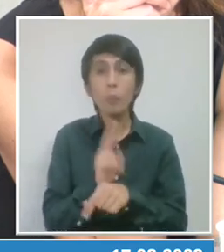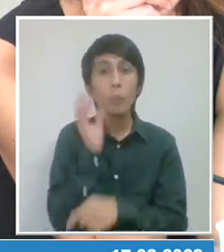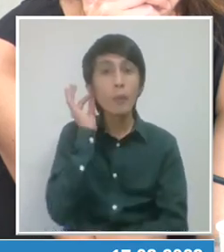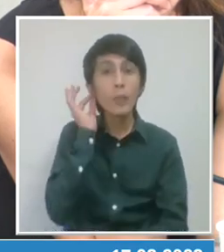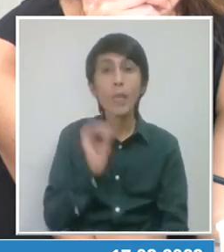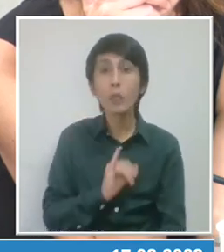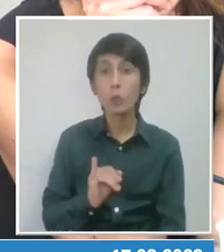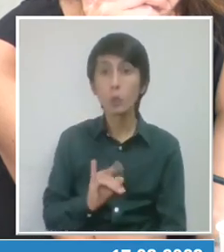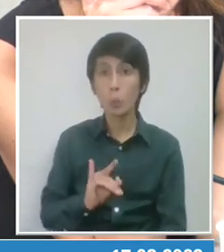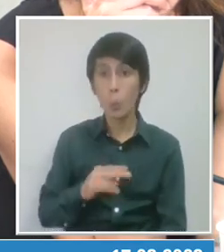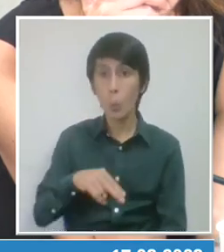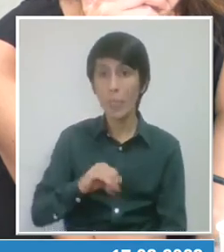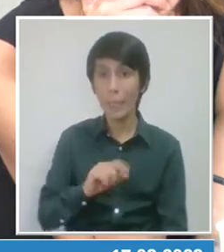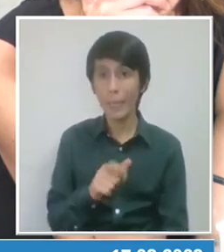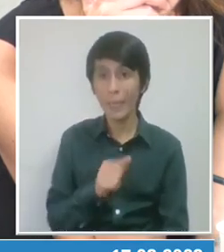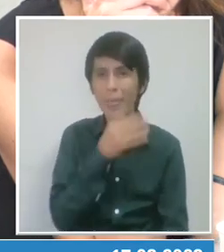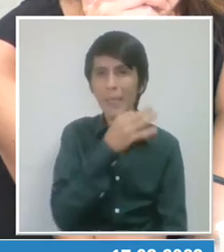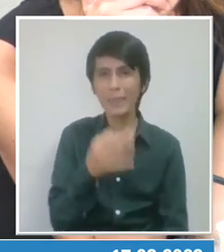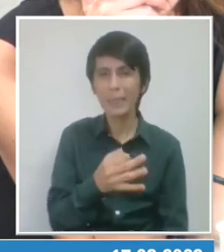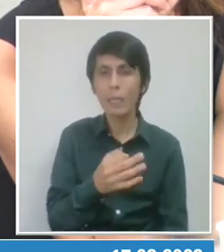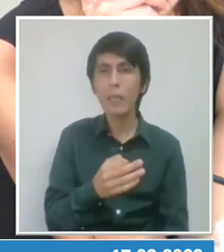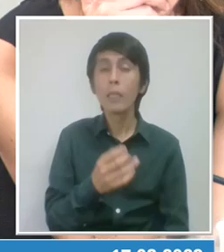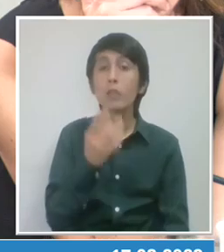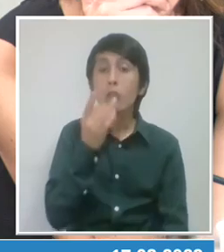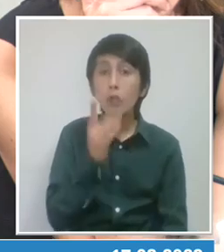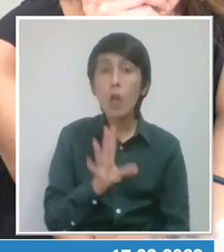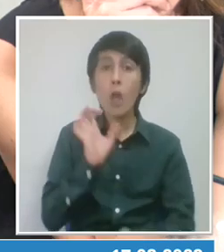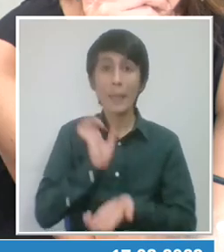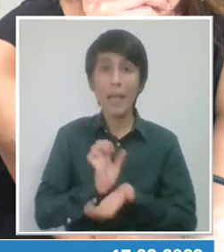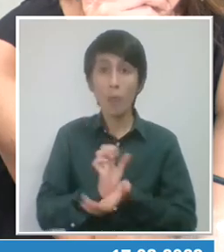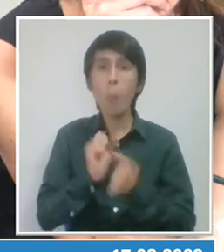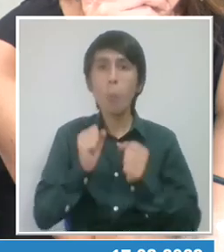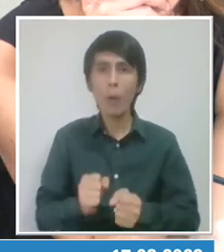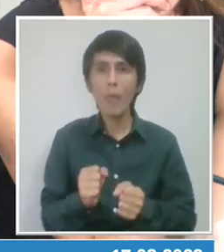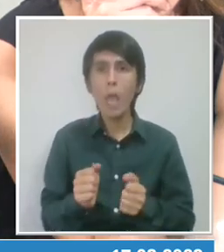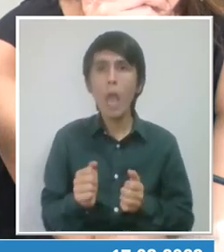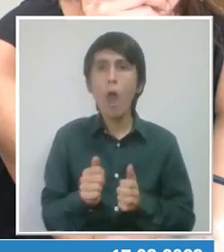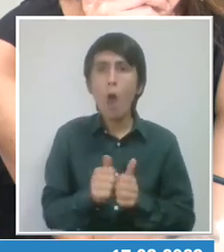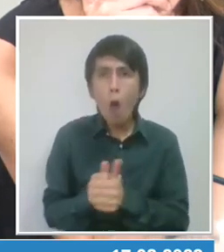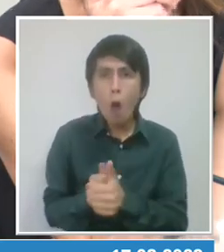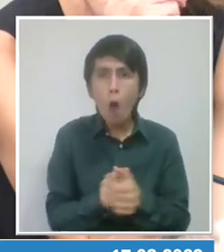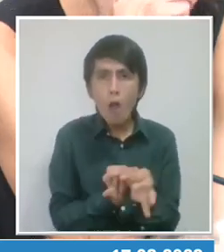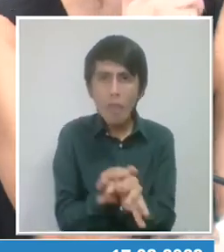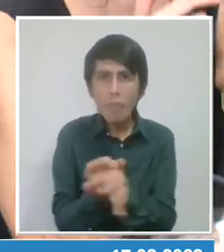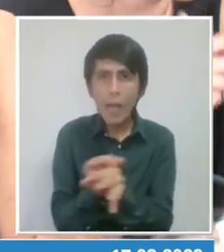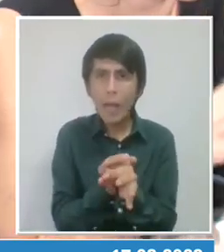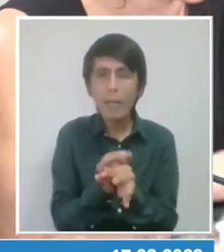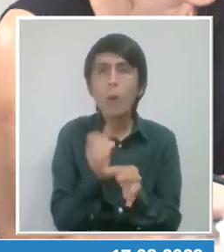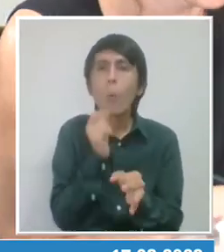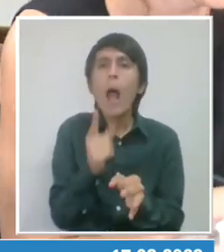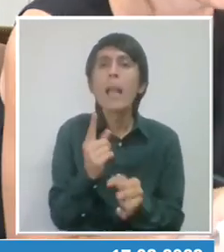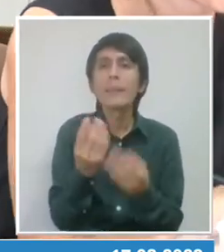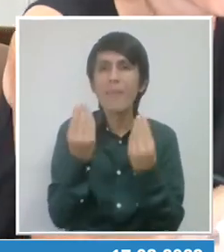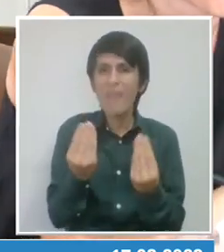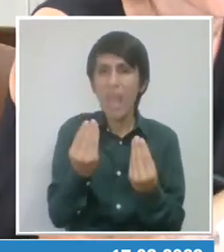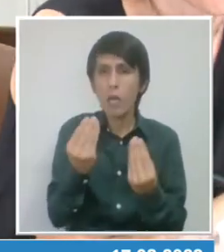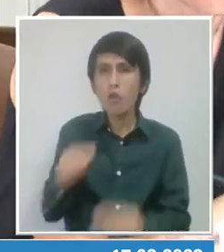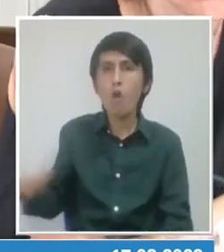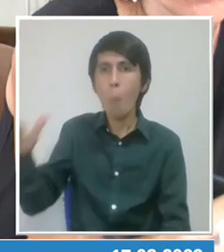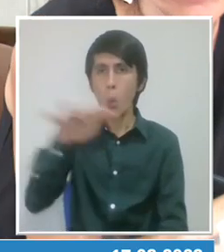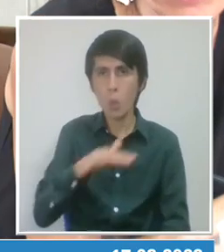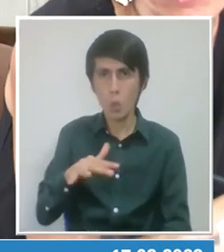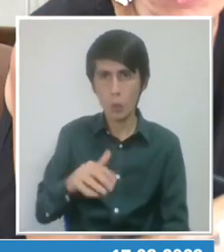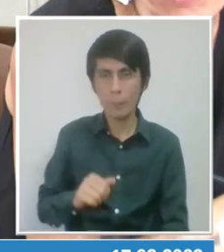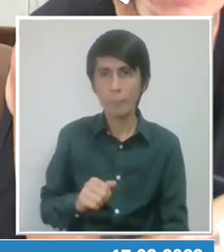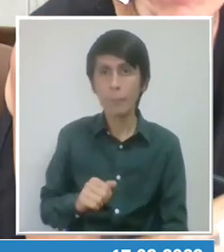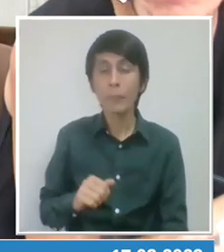a propósito de, y que los particulares, al perseguir sus propios intereses, no podrían, eventualmente